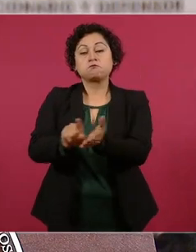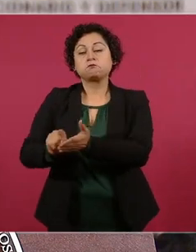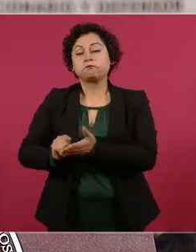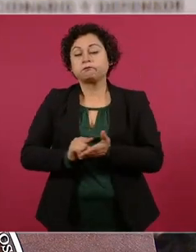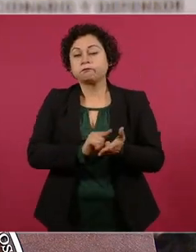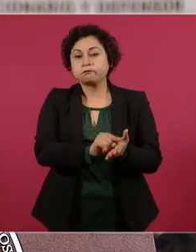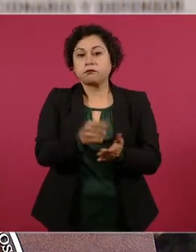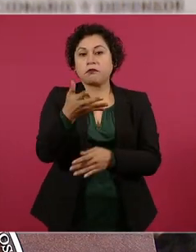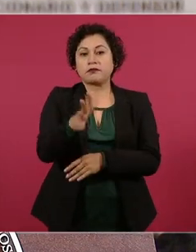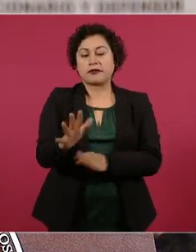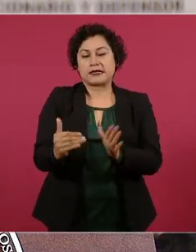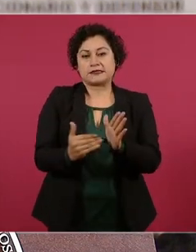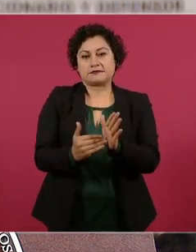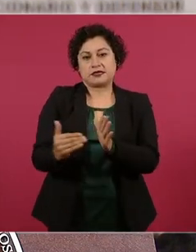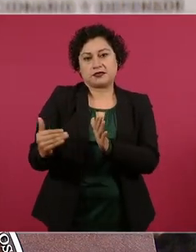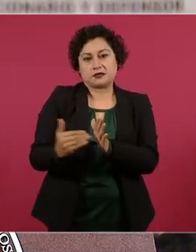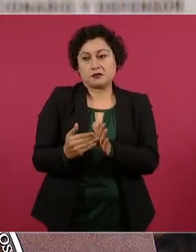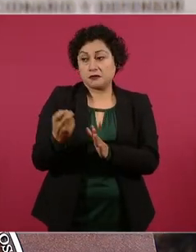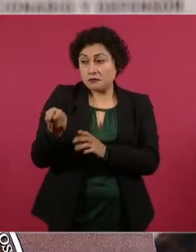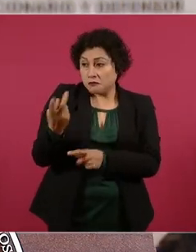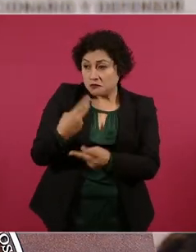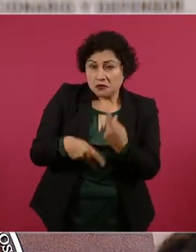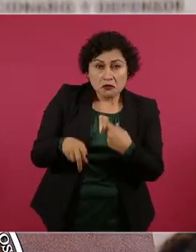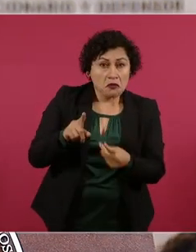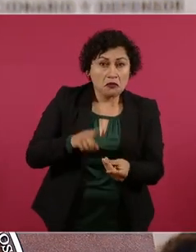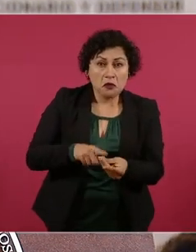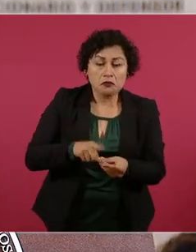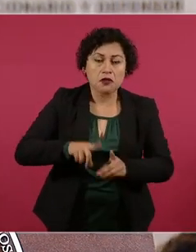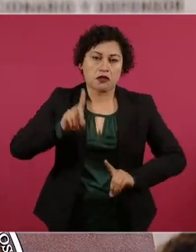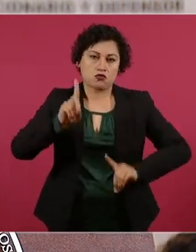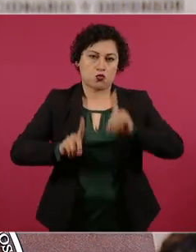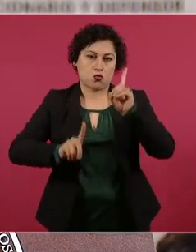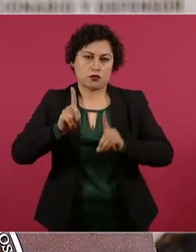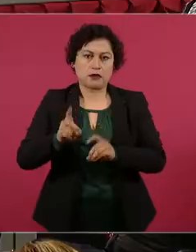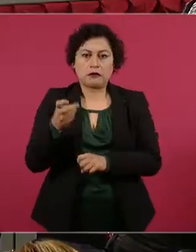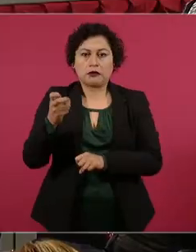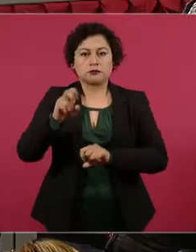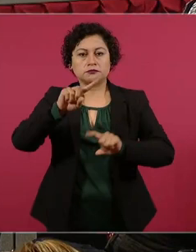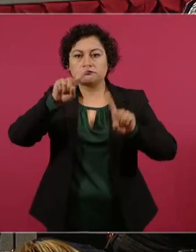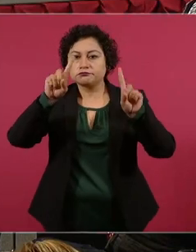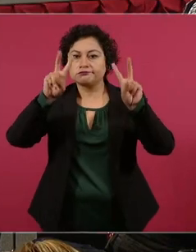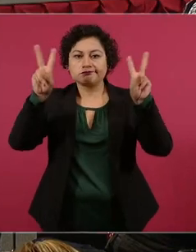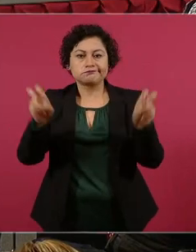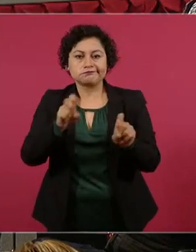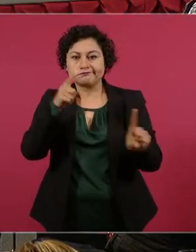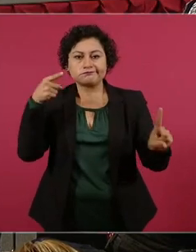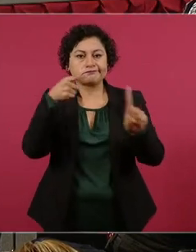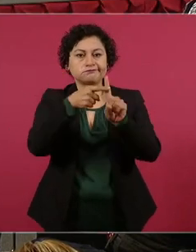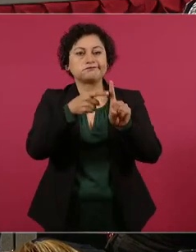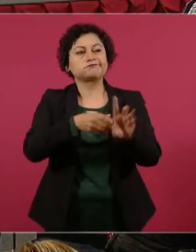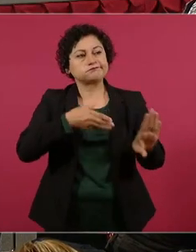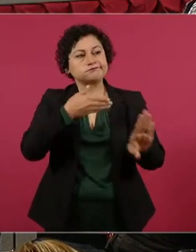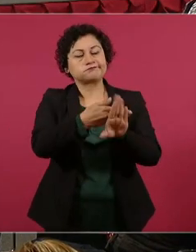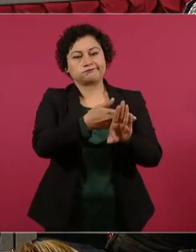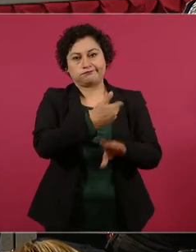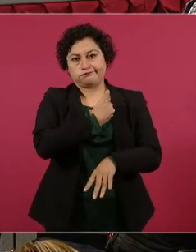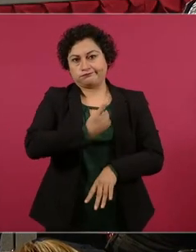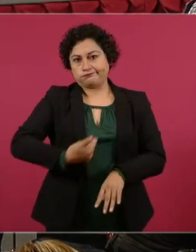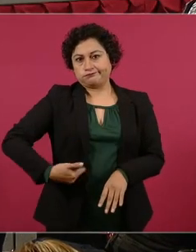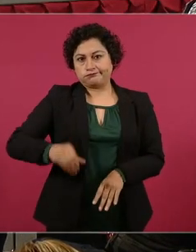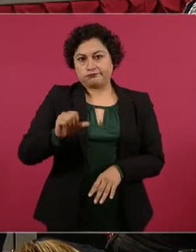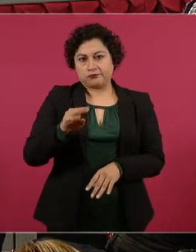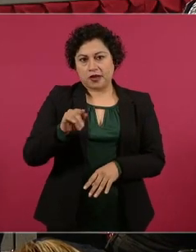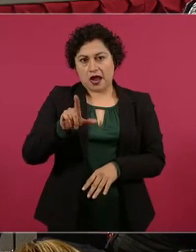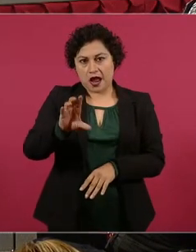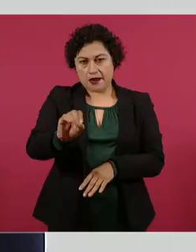contra del presidente López Obrador. Vamos a ver. Ahora queremos mostrar el trabajo de un